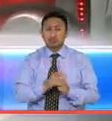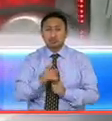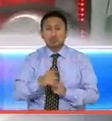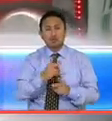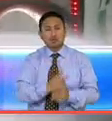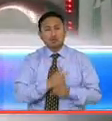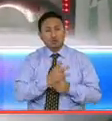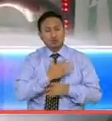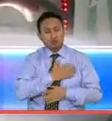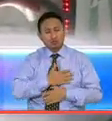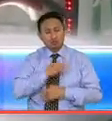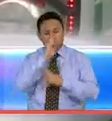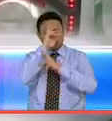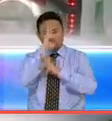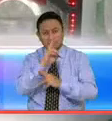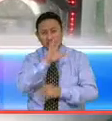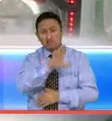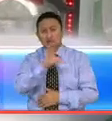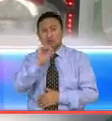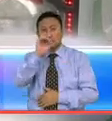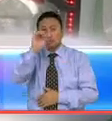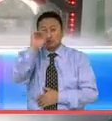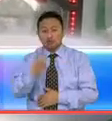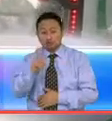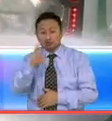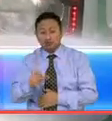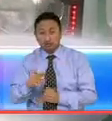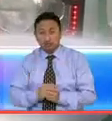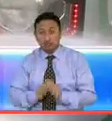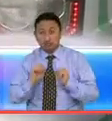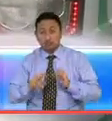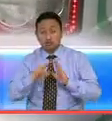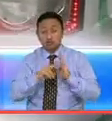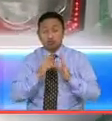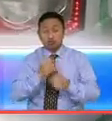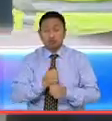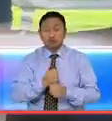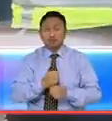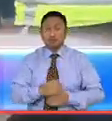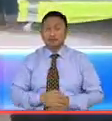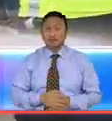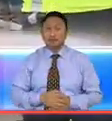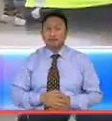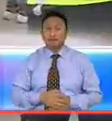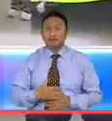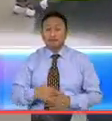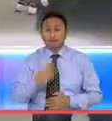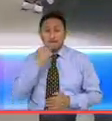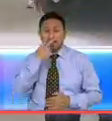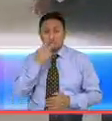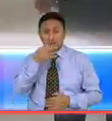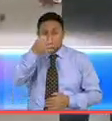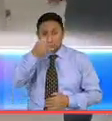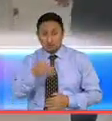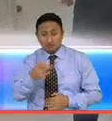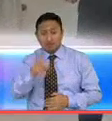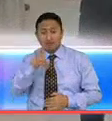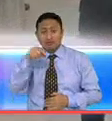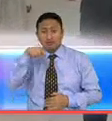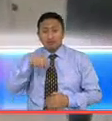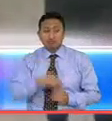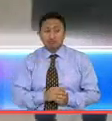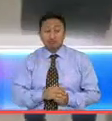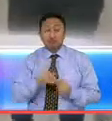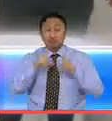corresponsables de respetar el 50% de aforo y las medidas de bioseguridad. Y ver que la gente esté cumpliendo con el tema de estar siempre con